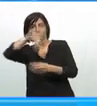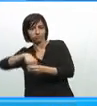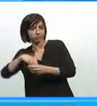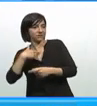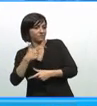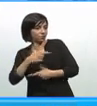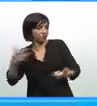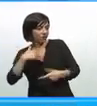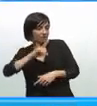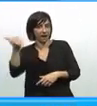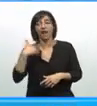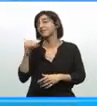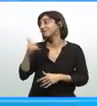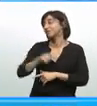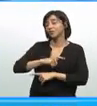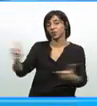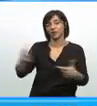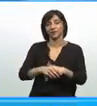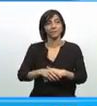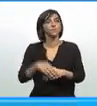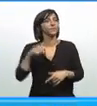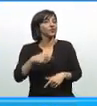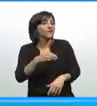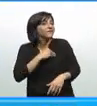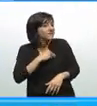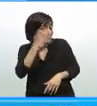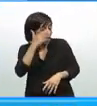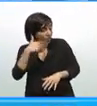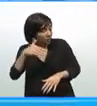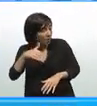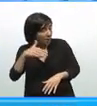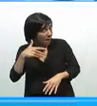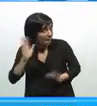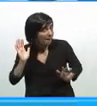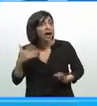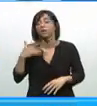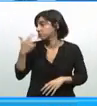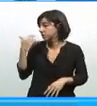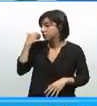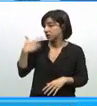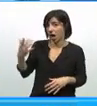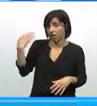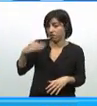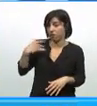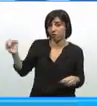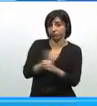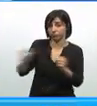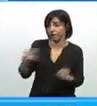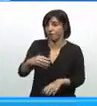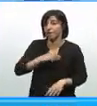por eso. Bueno, y a mí casi, estoy a esto de ser hincha de San Lorenzo, ¿eh? Muy bien. Deberías porque nos hace quedar